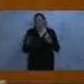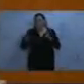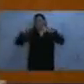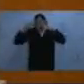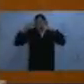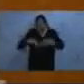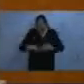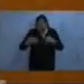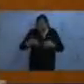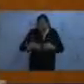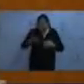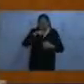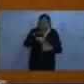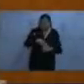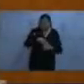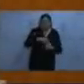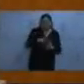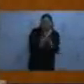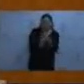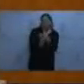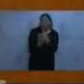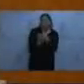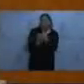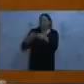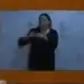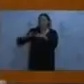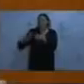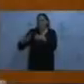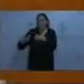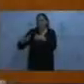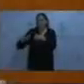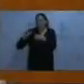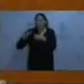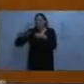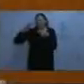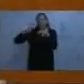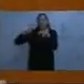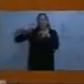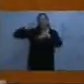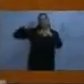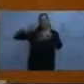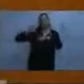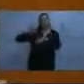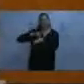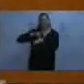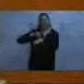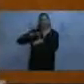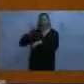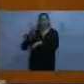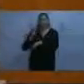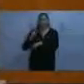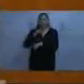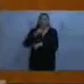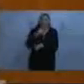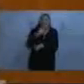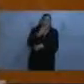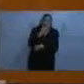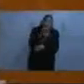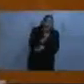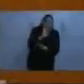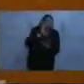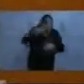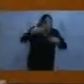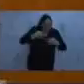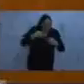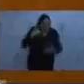repito, 5% se les aisló el germen que provoca realmente la enfermedad, que usted dice que tienen, pero que no lo tienen. Y ese es